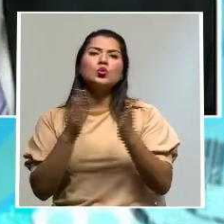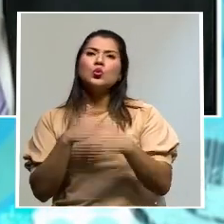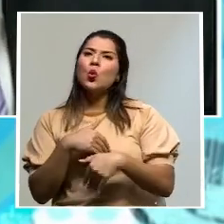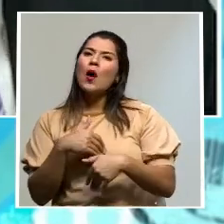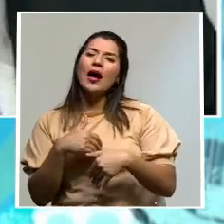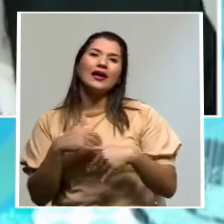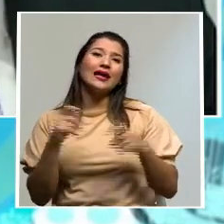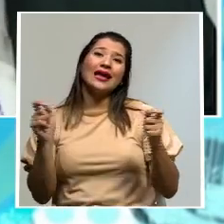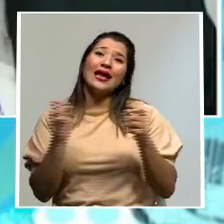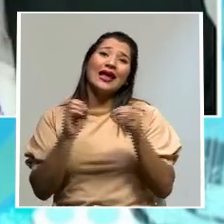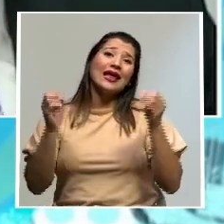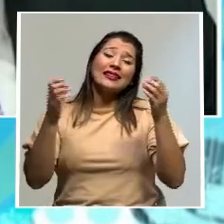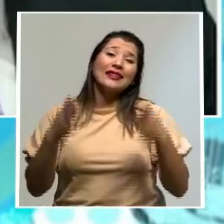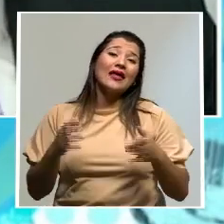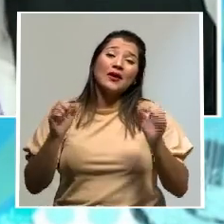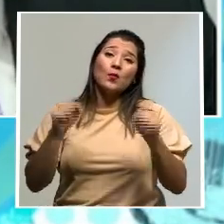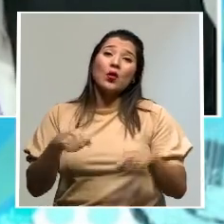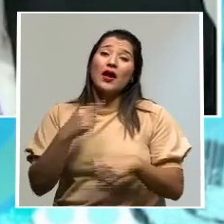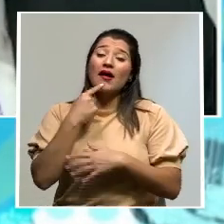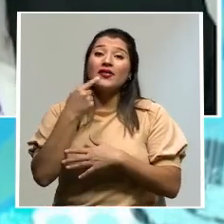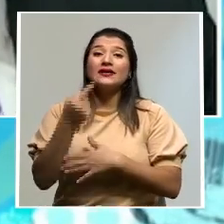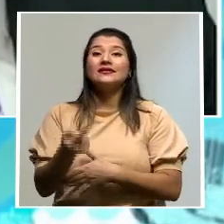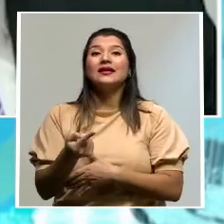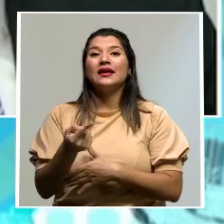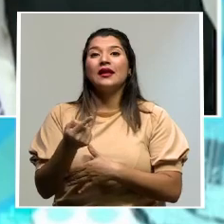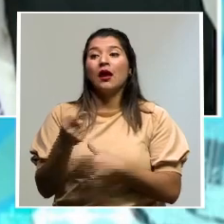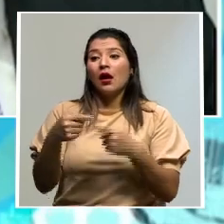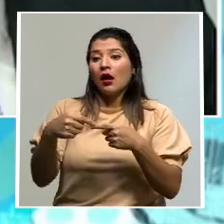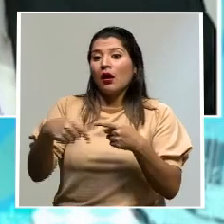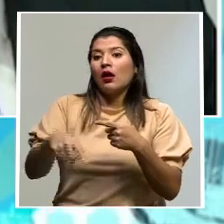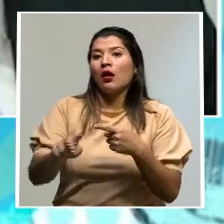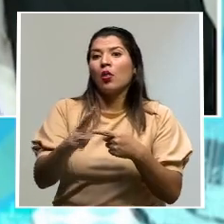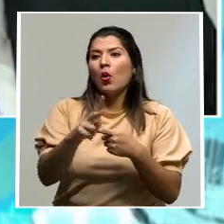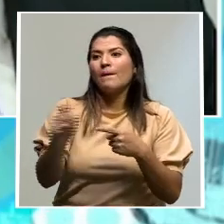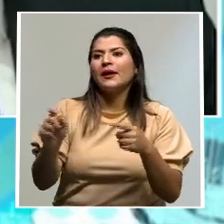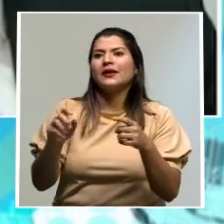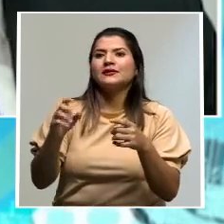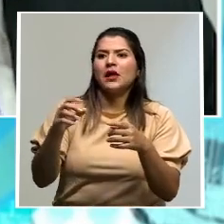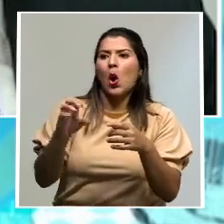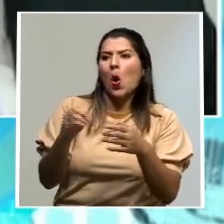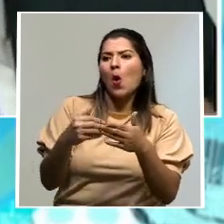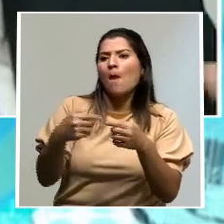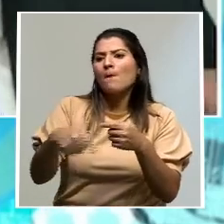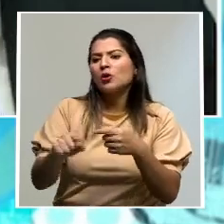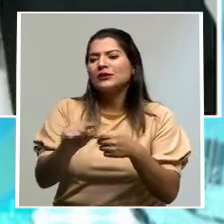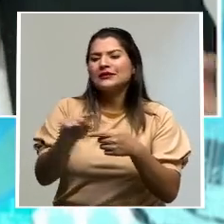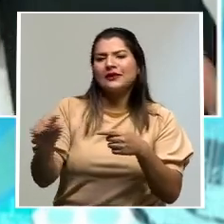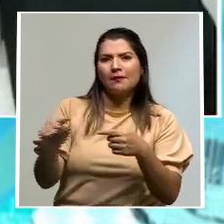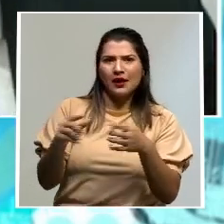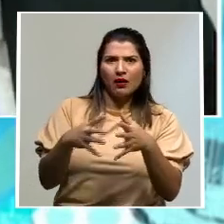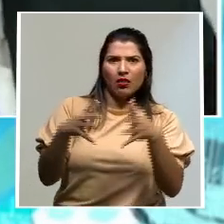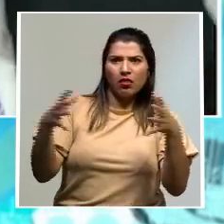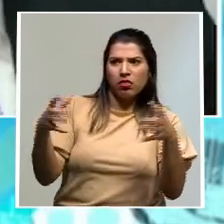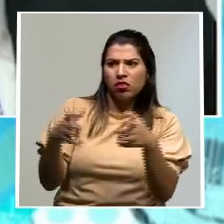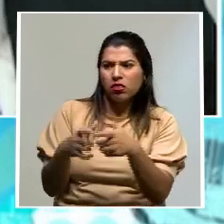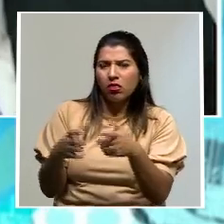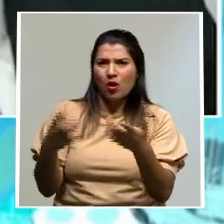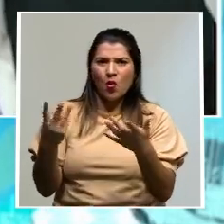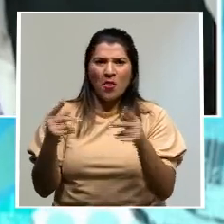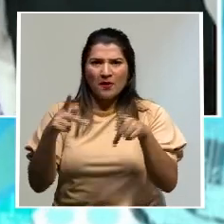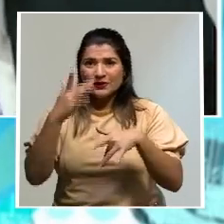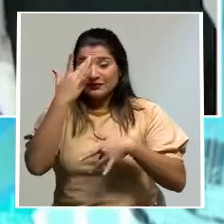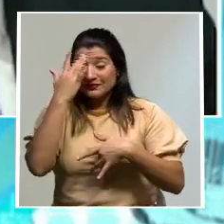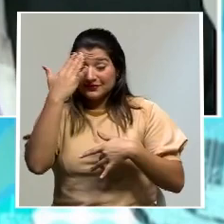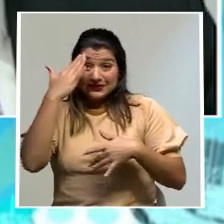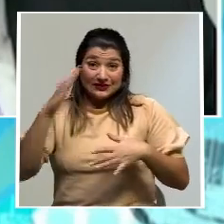no hay nadie que nos pueda decir cómo va a ser dentro de unos días la pandemia, si menor, mayor, si más cepas o menos cepas. Lo que ha